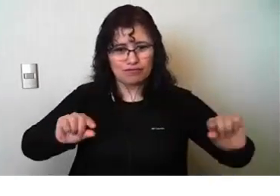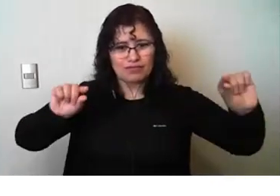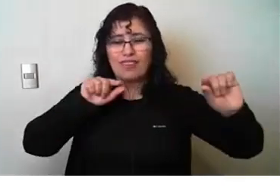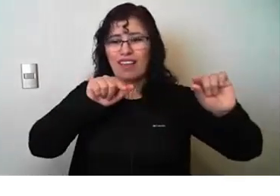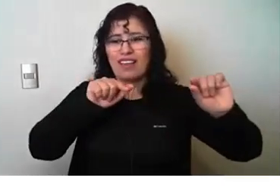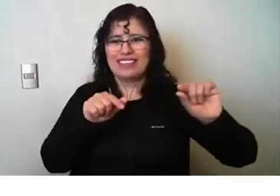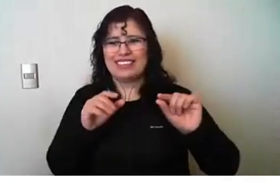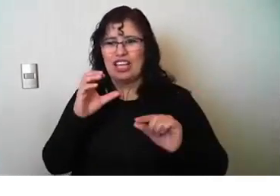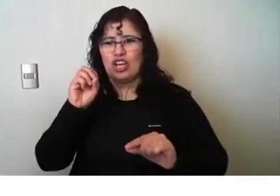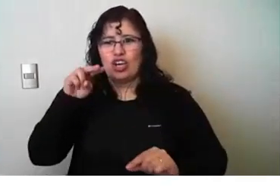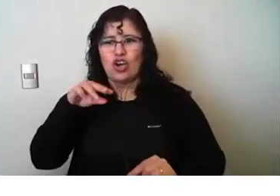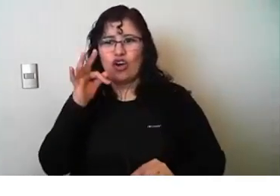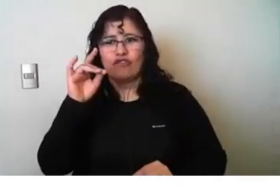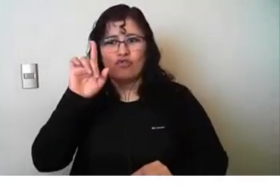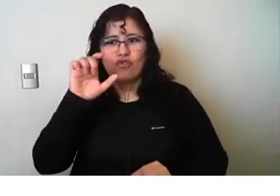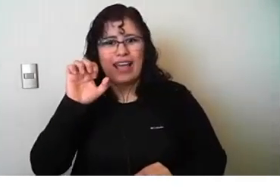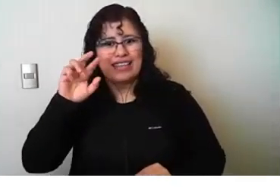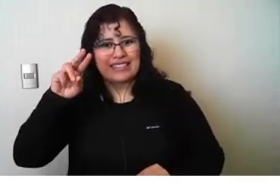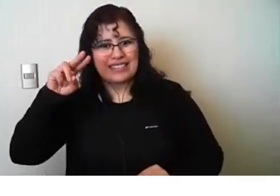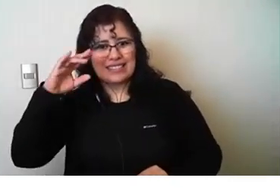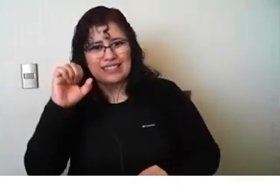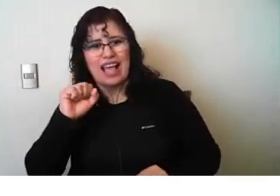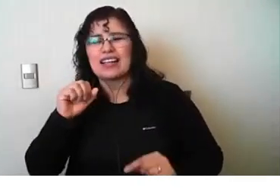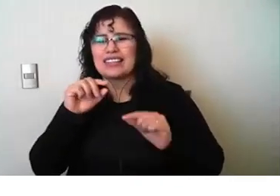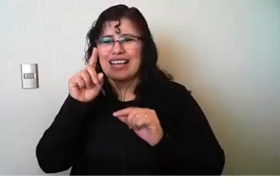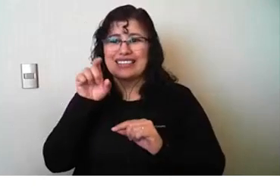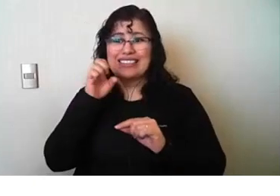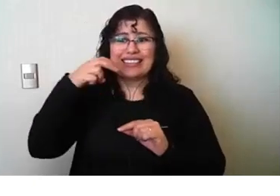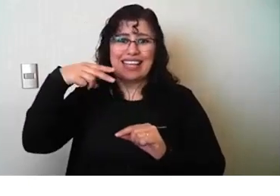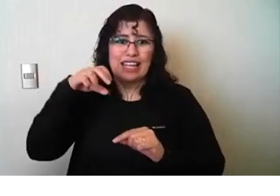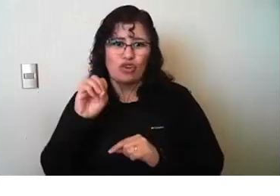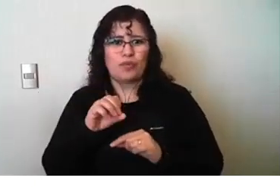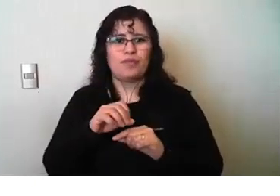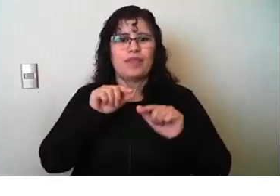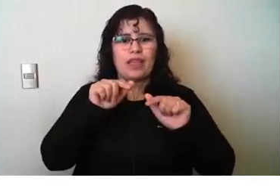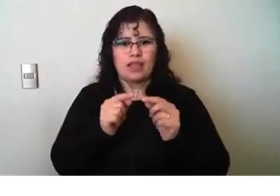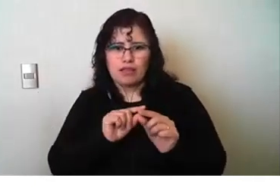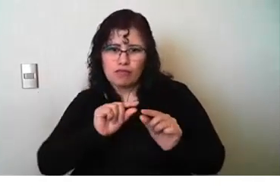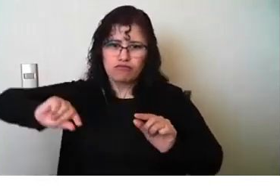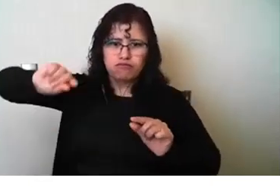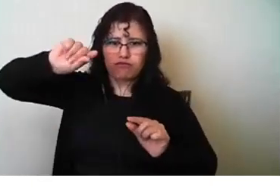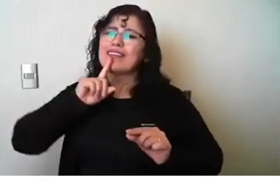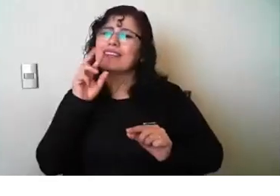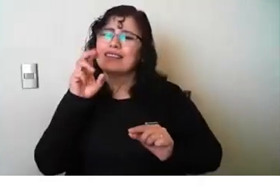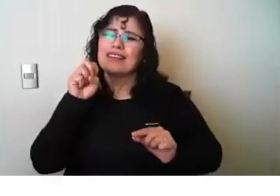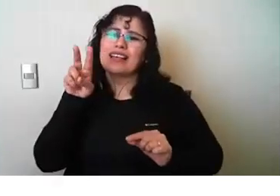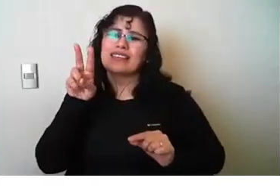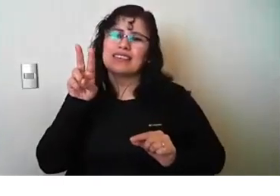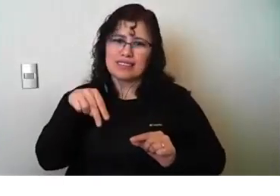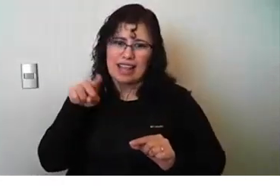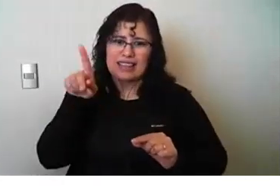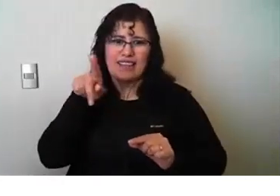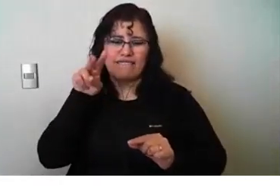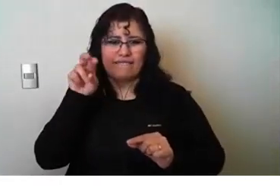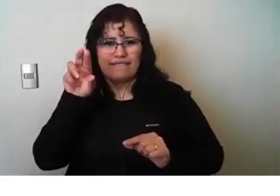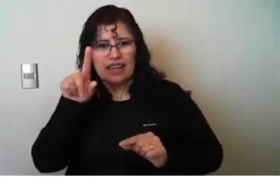senos. Acá está el seno lateral, que tiene dos elementos, seno transverso y seno sigmoideo, y el